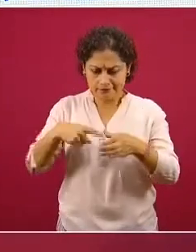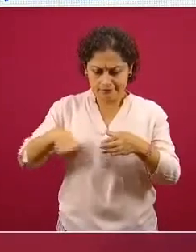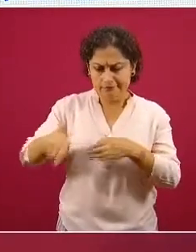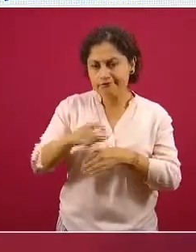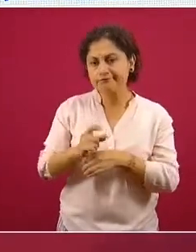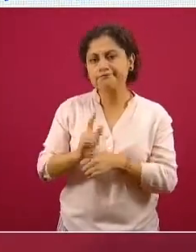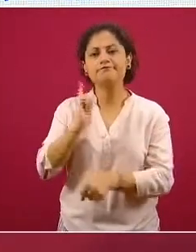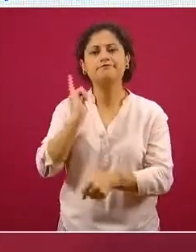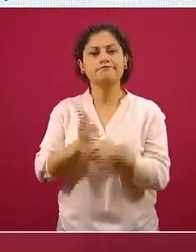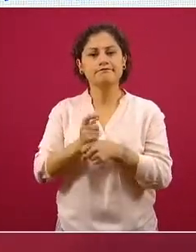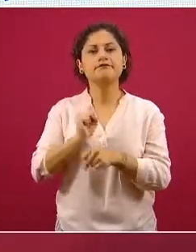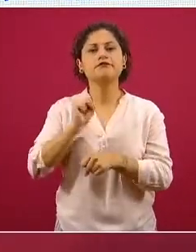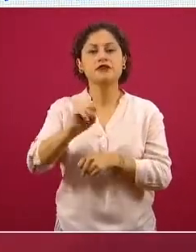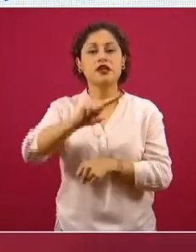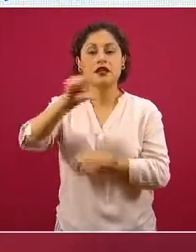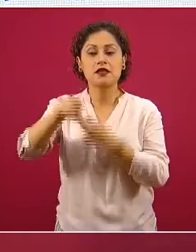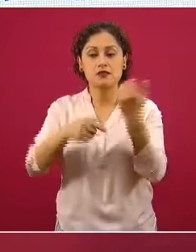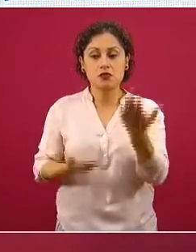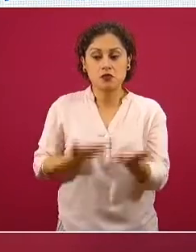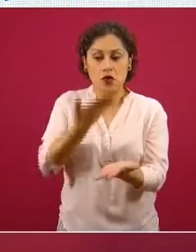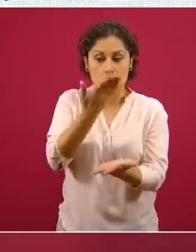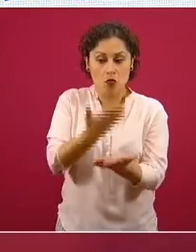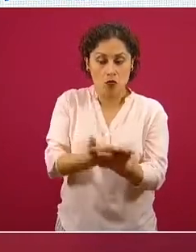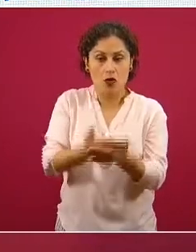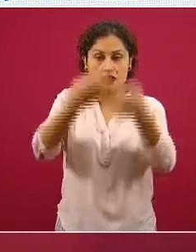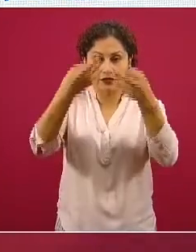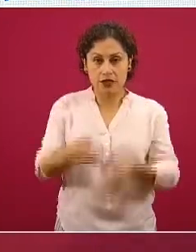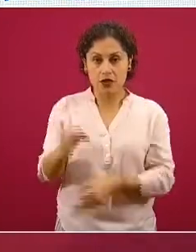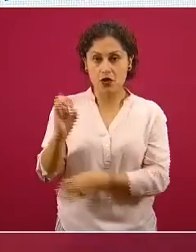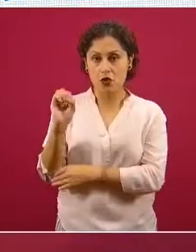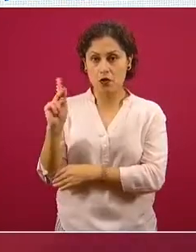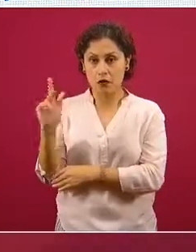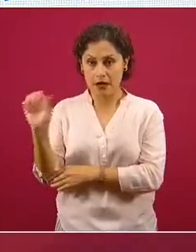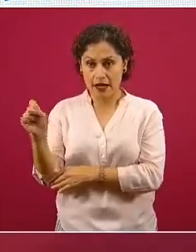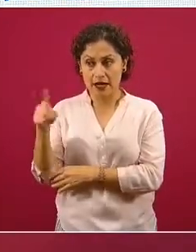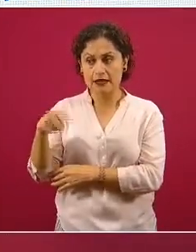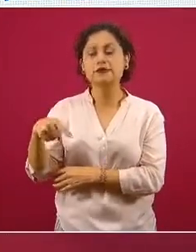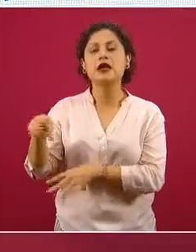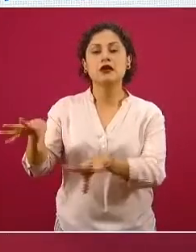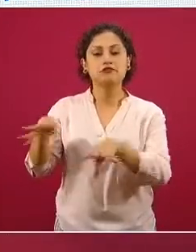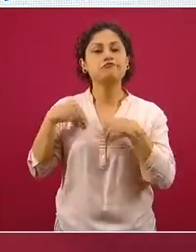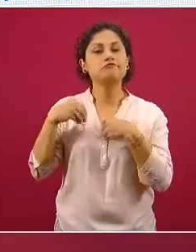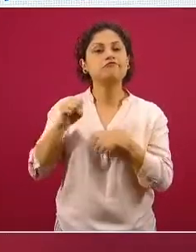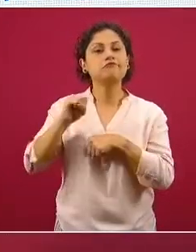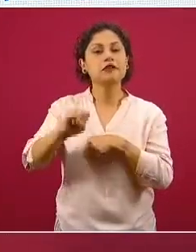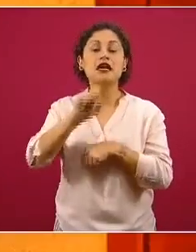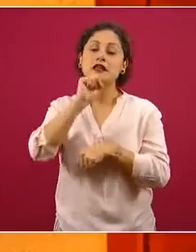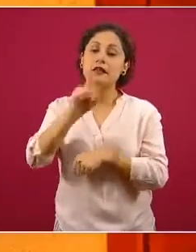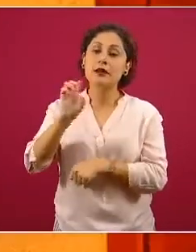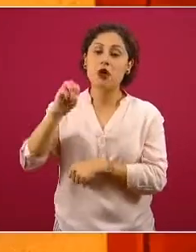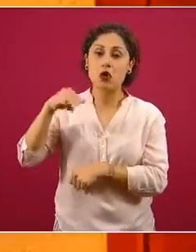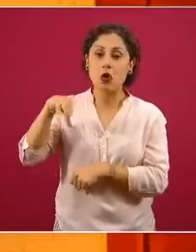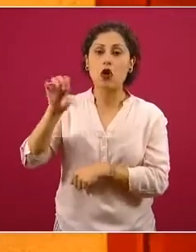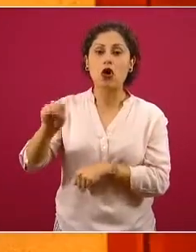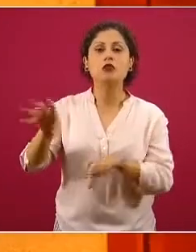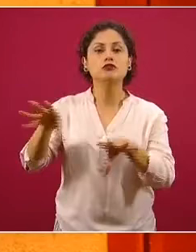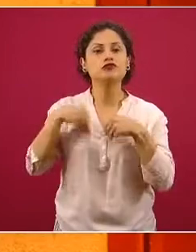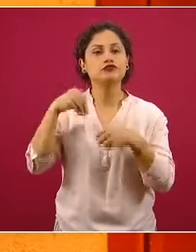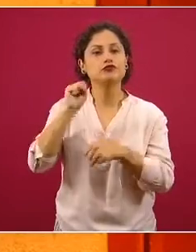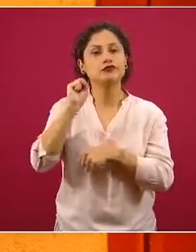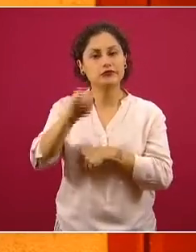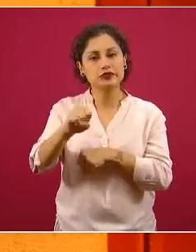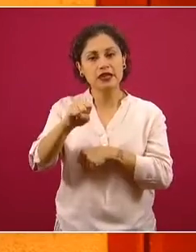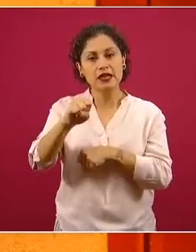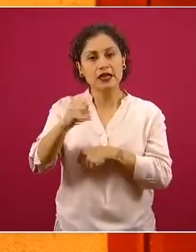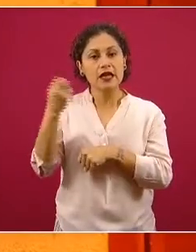formal de ello que adoptó ya no solo la Organización Panamericana, sino la Organización Mundial de la Salud. Y se propuso como un mecanismo